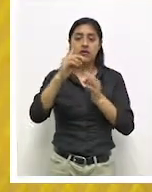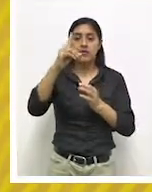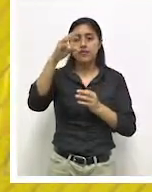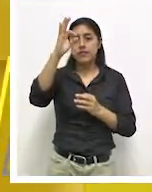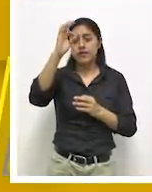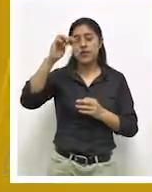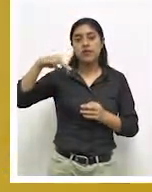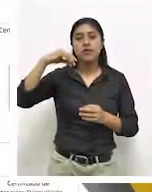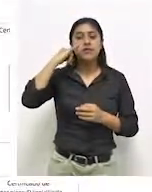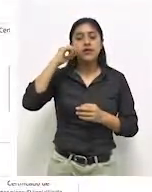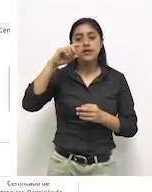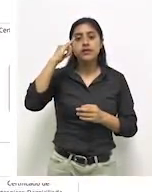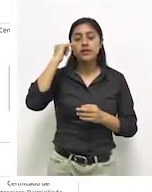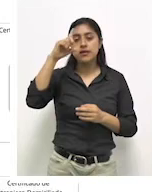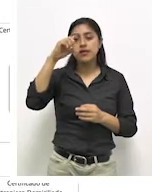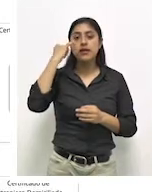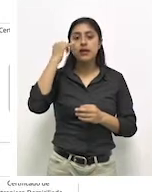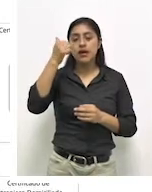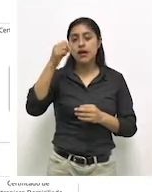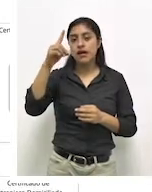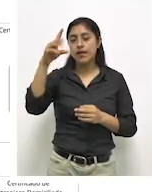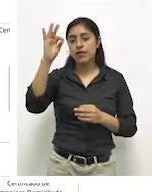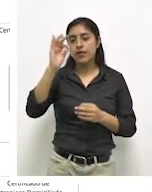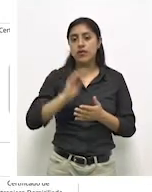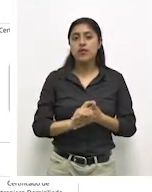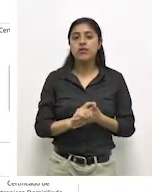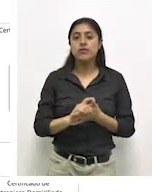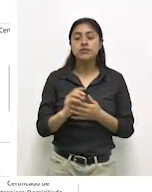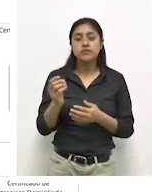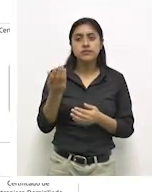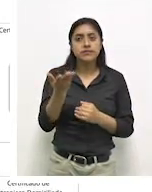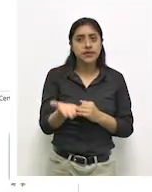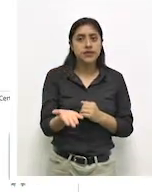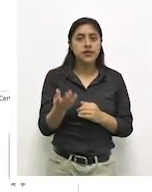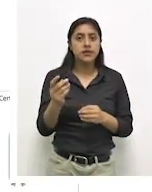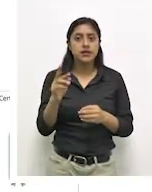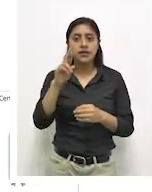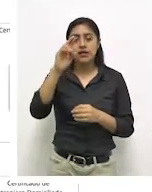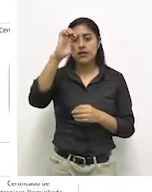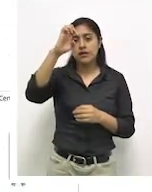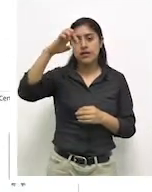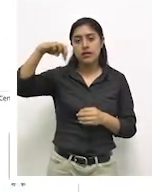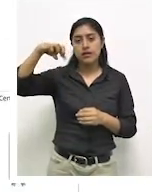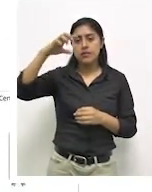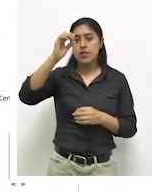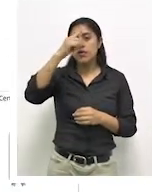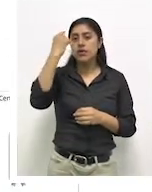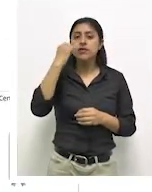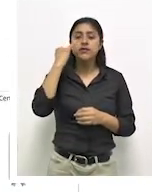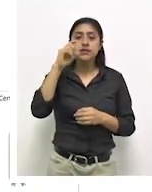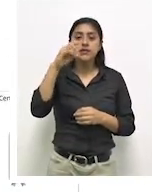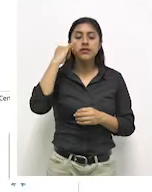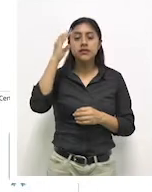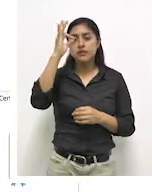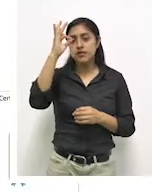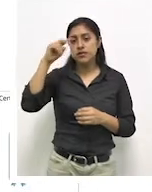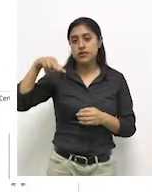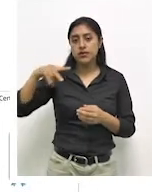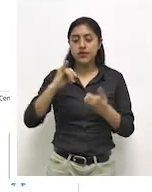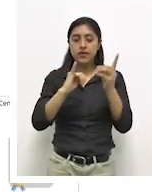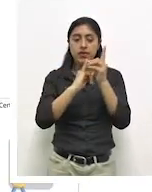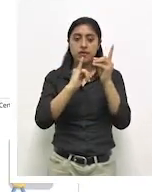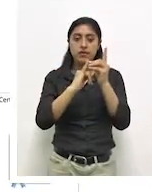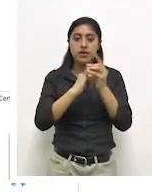domiciliado, así como realizar la validación de certificación solicitar la reposición del DPI vía